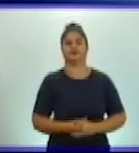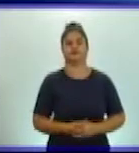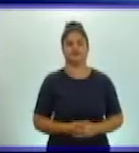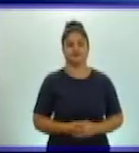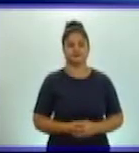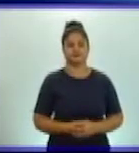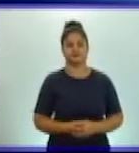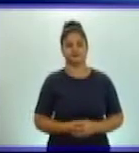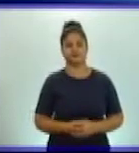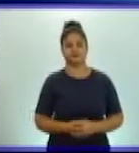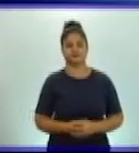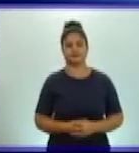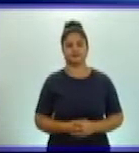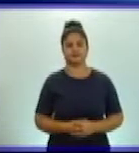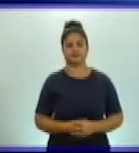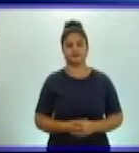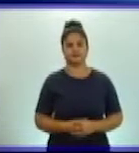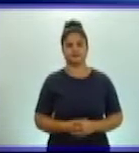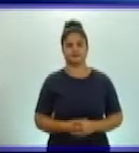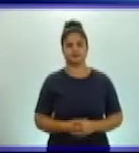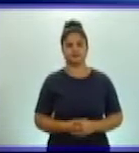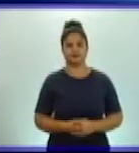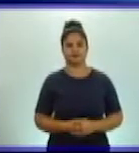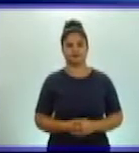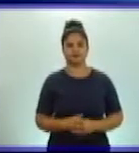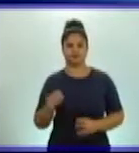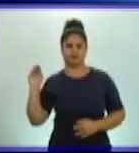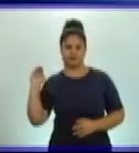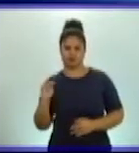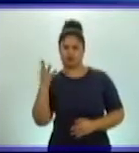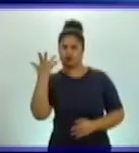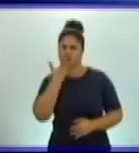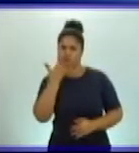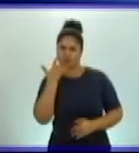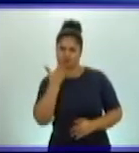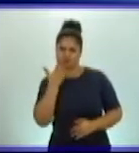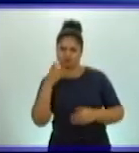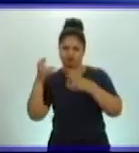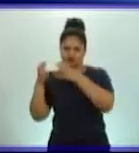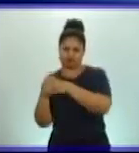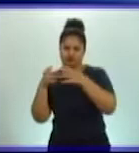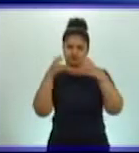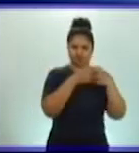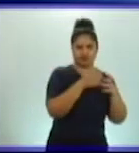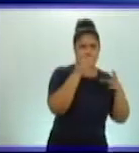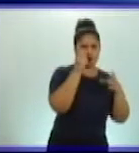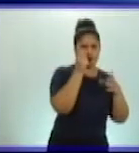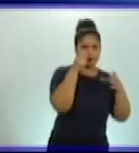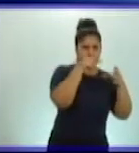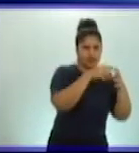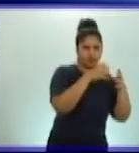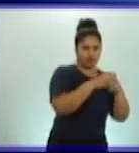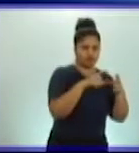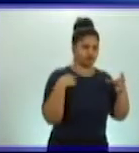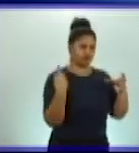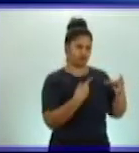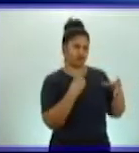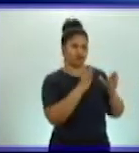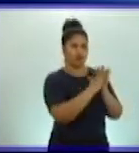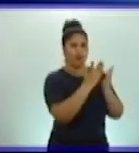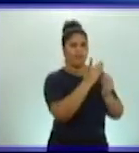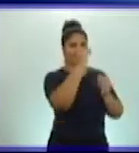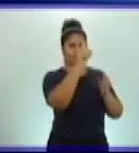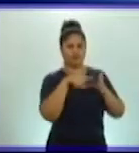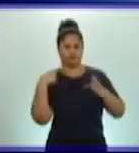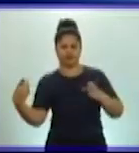vinieron, ellos tenían la Biblia y nosotros teníamos la tierra. Y nos dijeron, cierren los ojos y